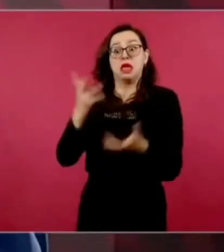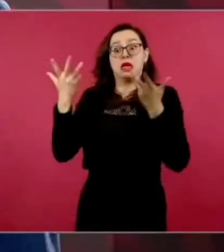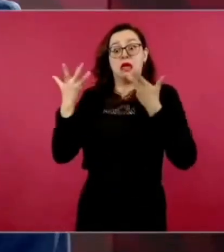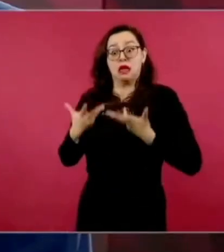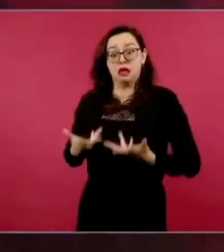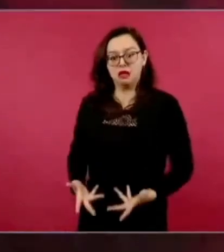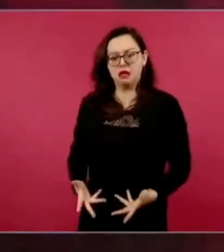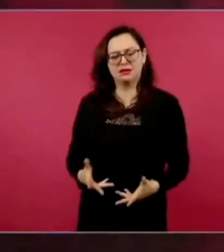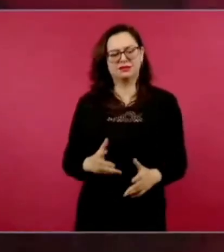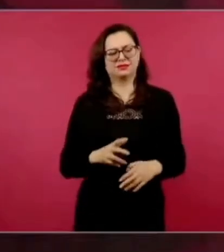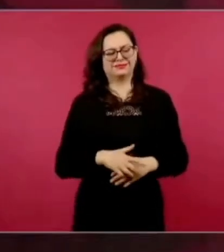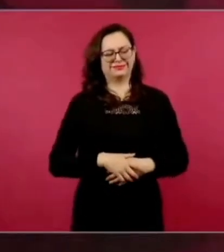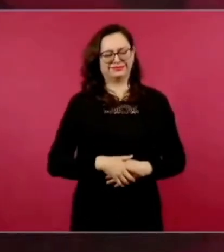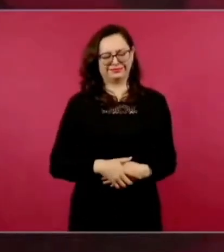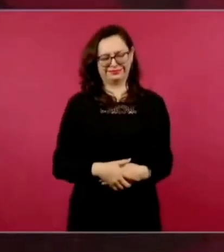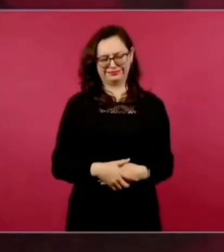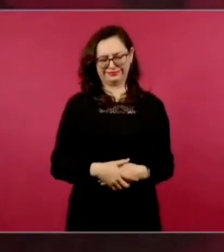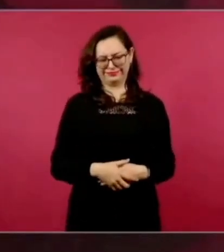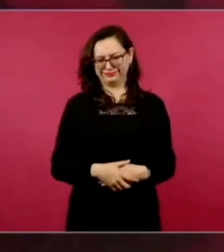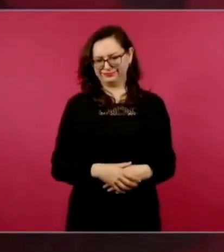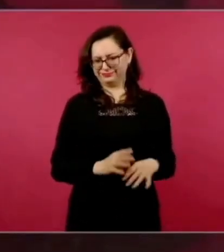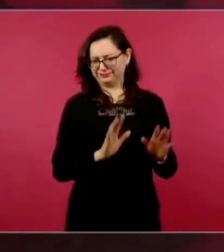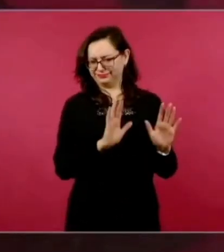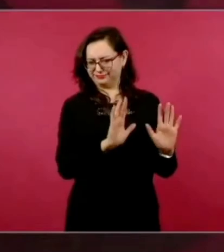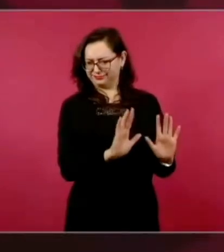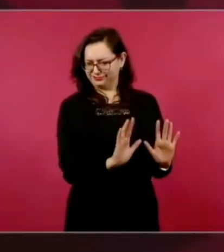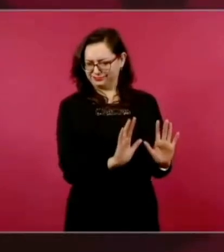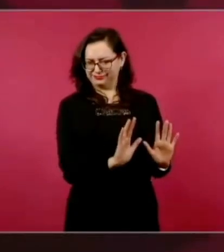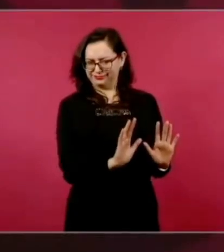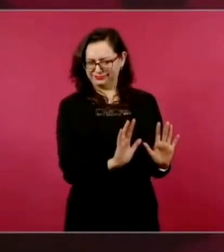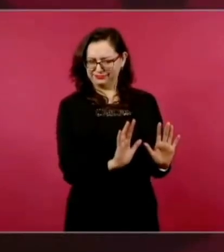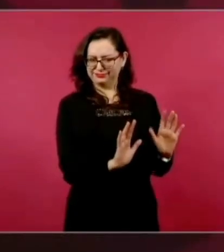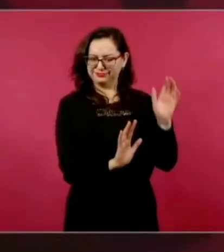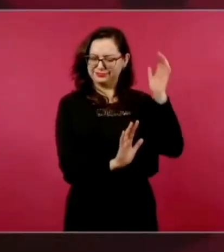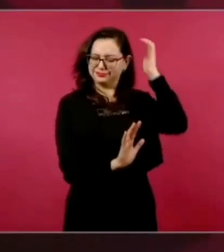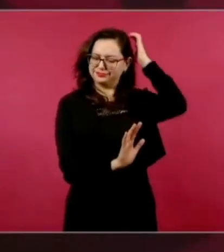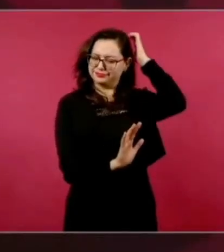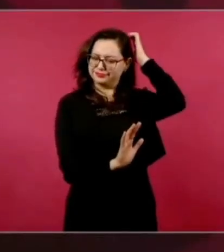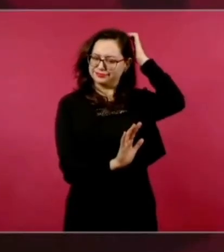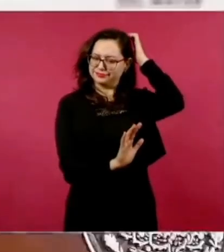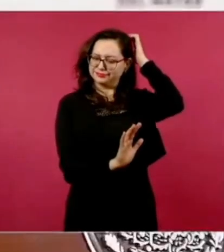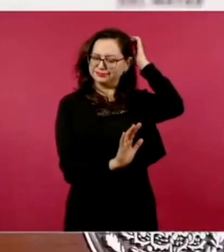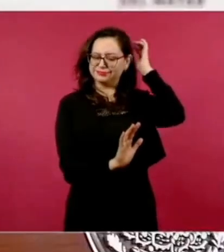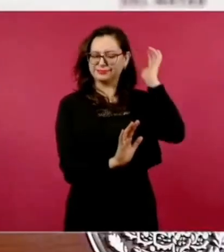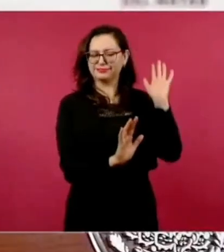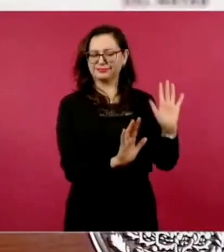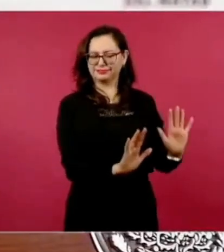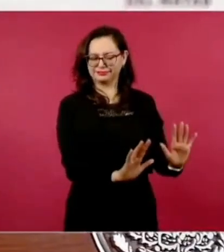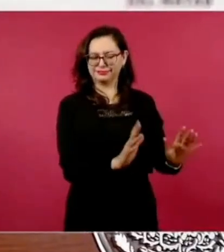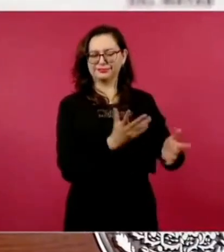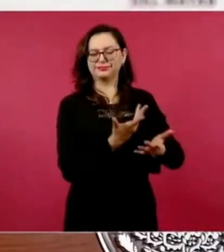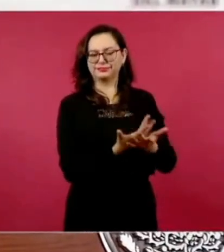Porque no es mano invisible del mercado. Presidente, y